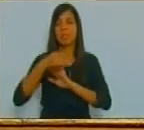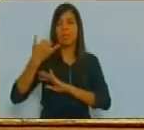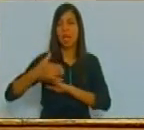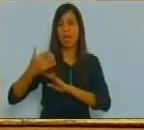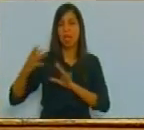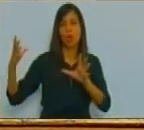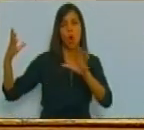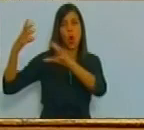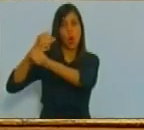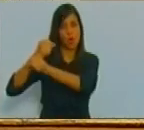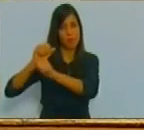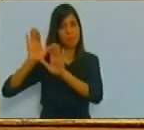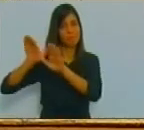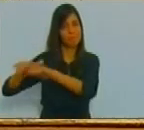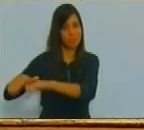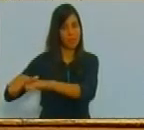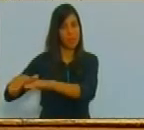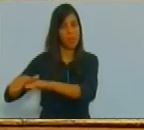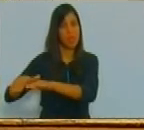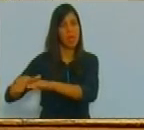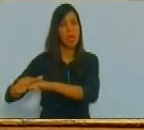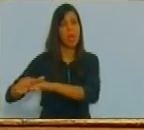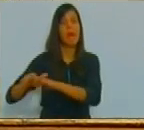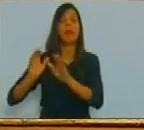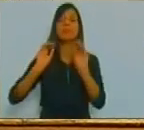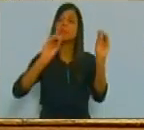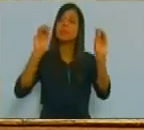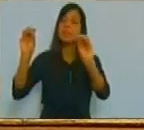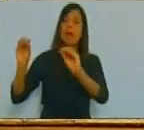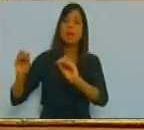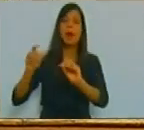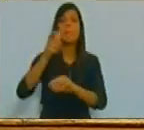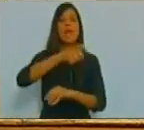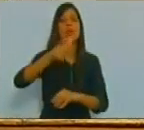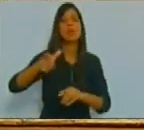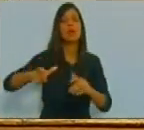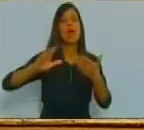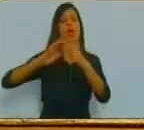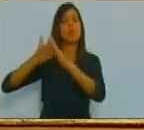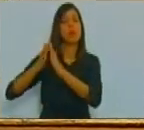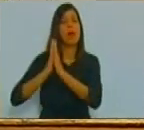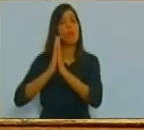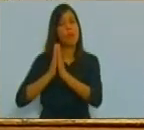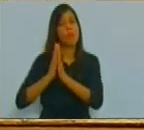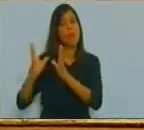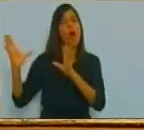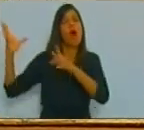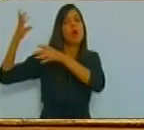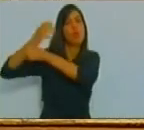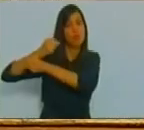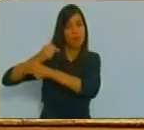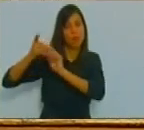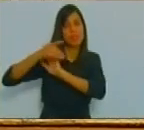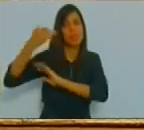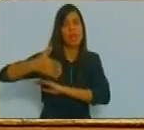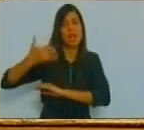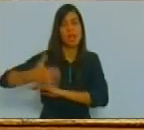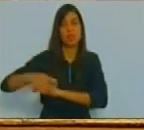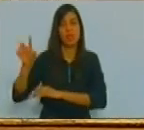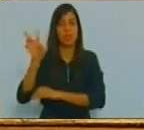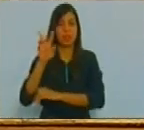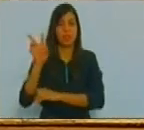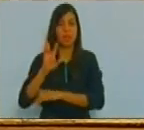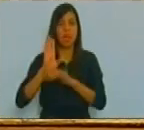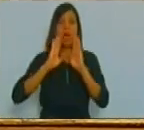señales que está enviando esta constituyente es para que el ciudadano y la ciudadana tengan confianza en el estado de derecho y un